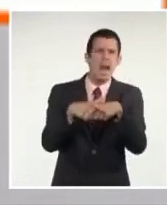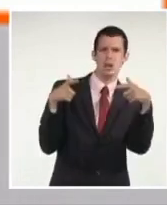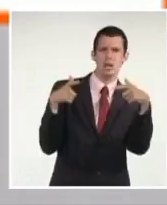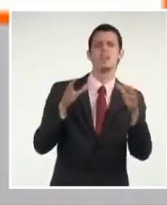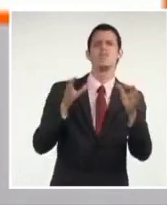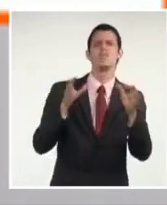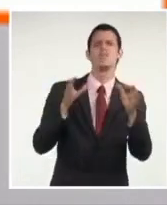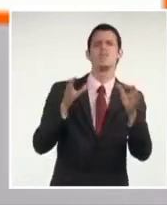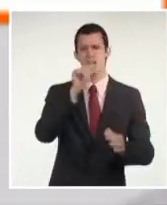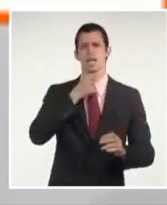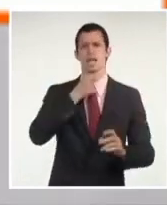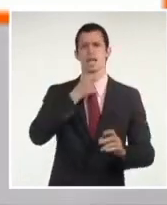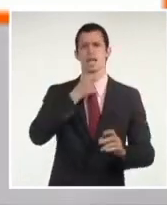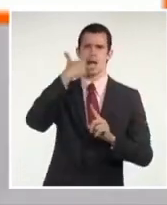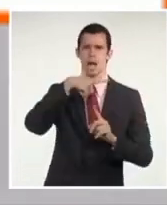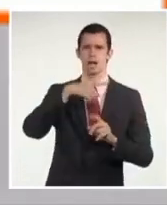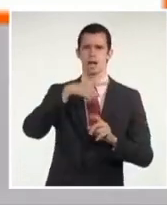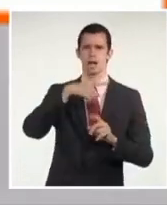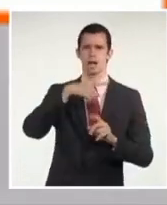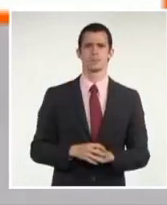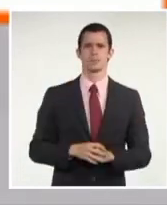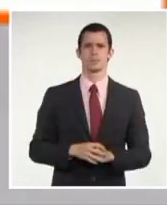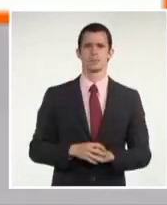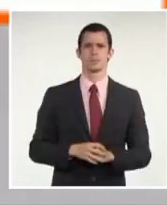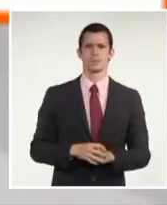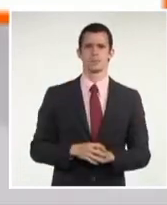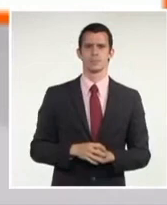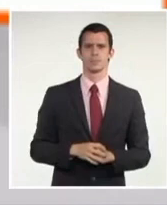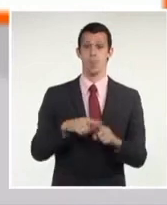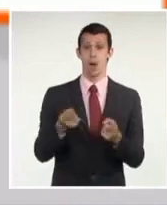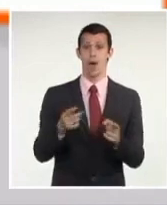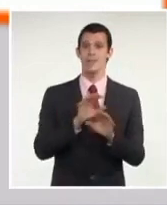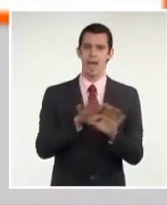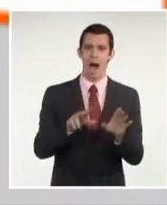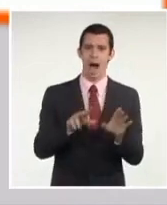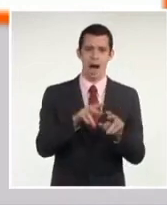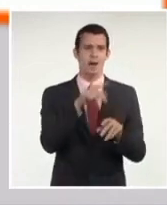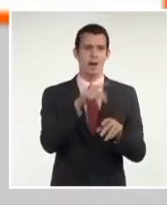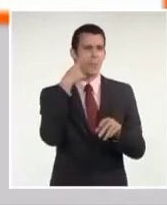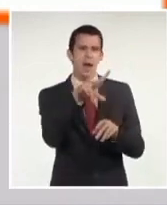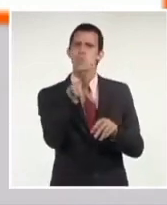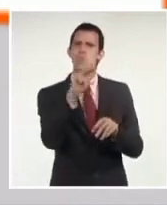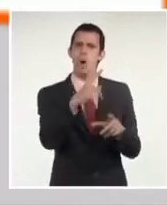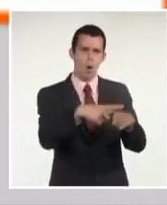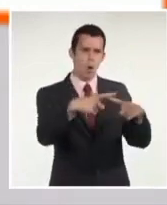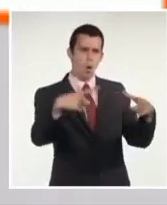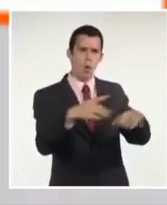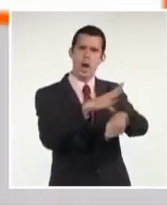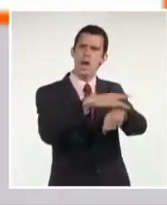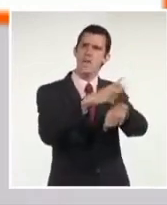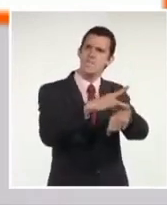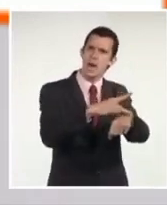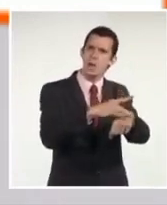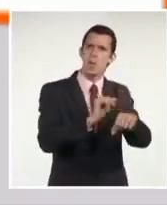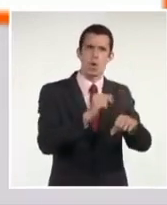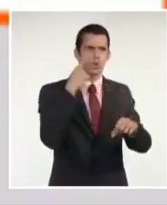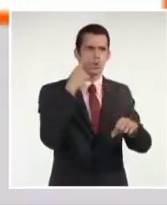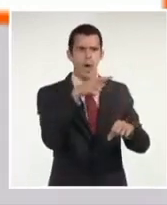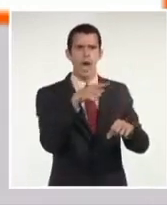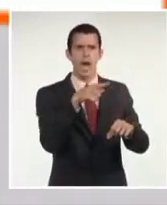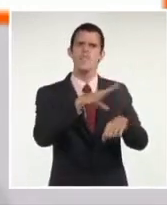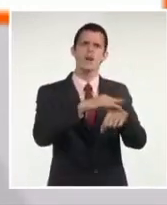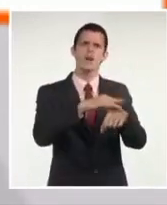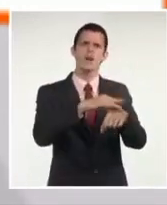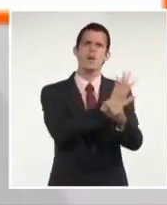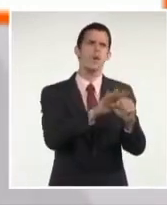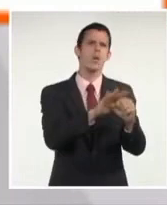es variante delta. Es decir, no encuentran las otras, se encuentra delta. En Rusia 99%, en Estados Unidos un 31%